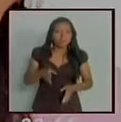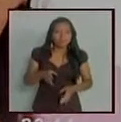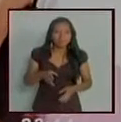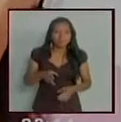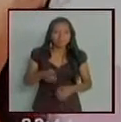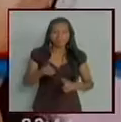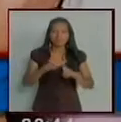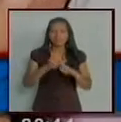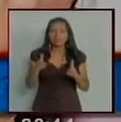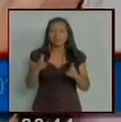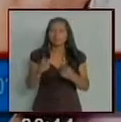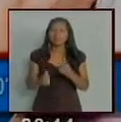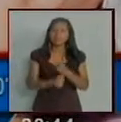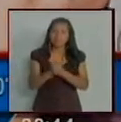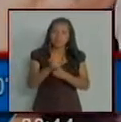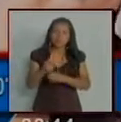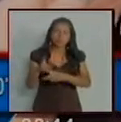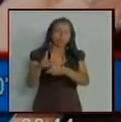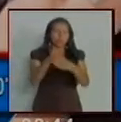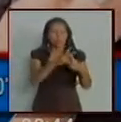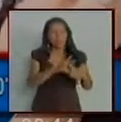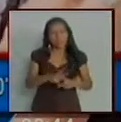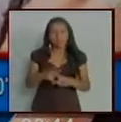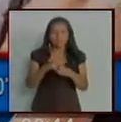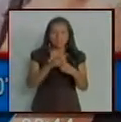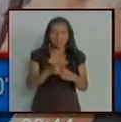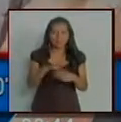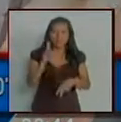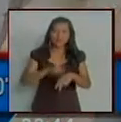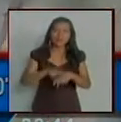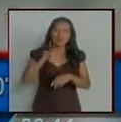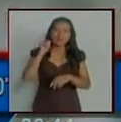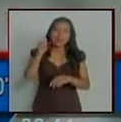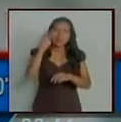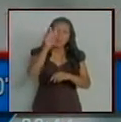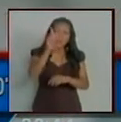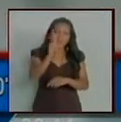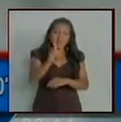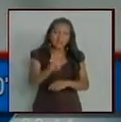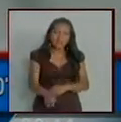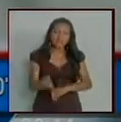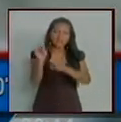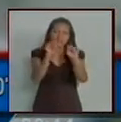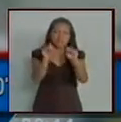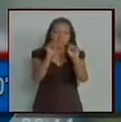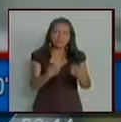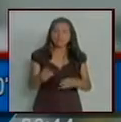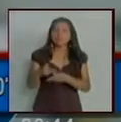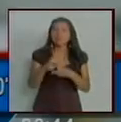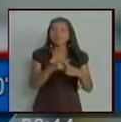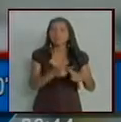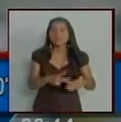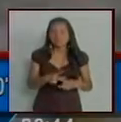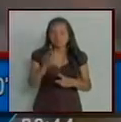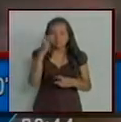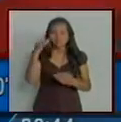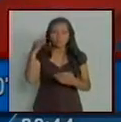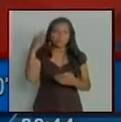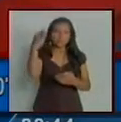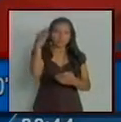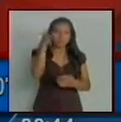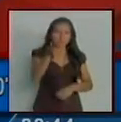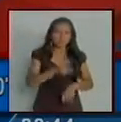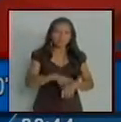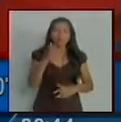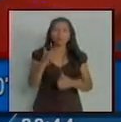estado en un ambiente ruidoso. Estaba tan fuerte el mundo que se queda escuchando eso en la cabeza una semana entera. A la larga, pues